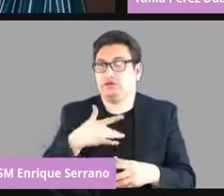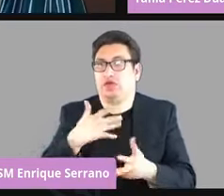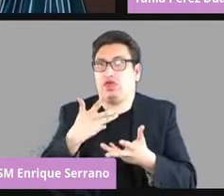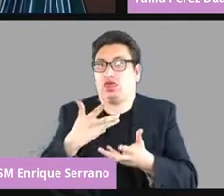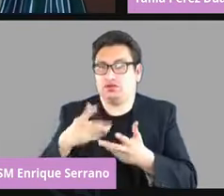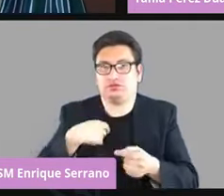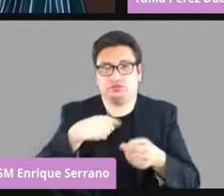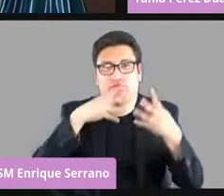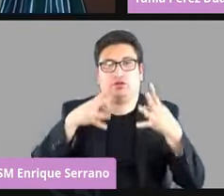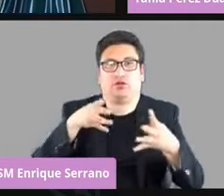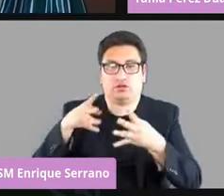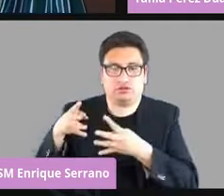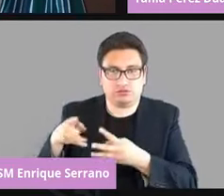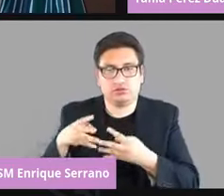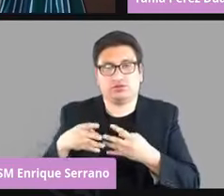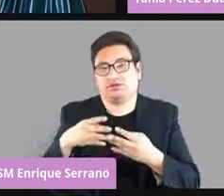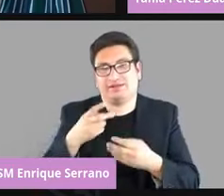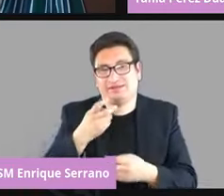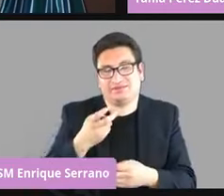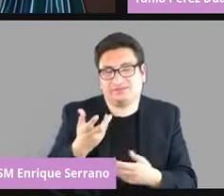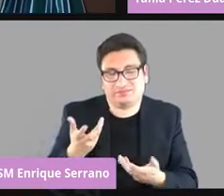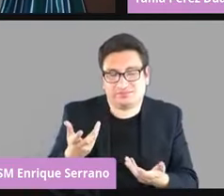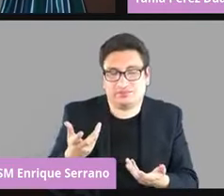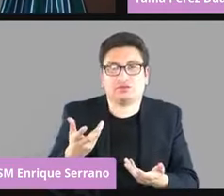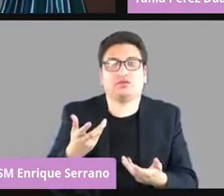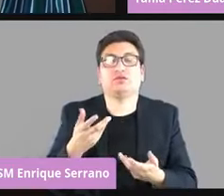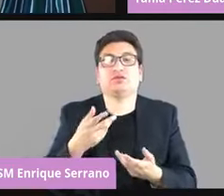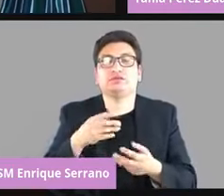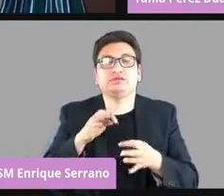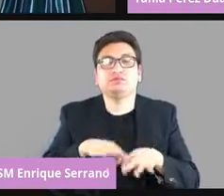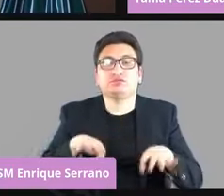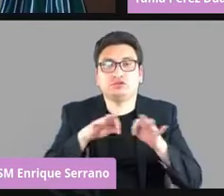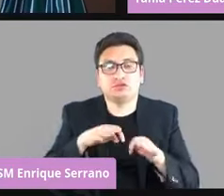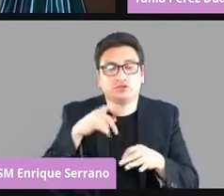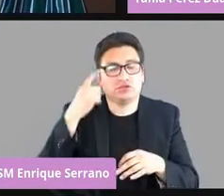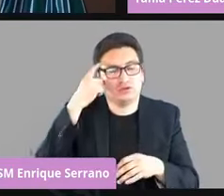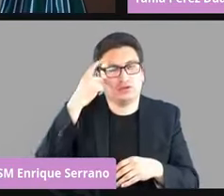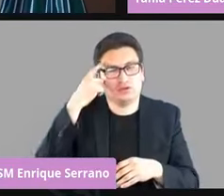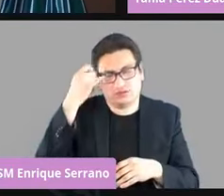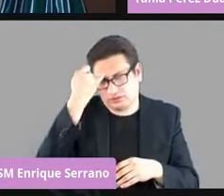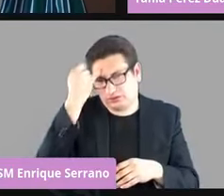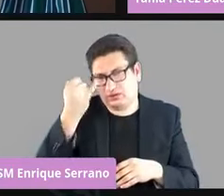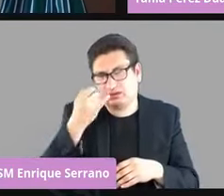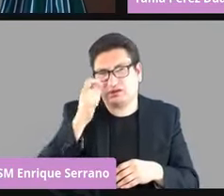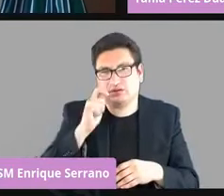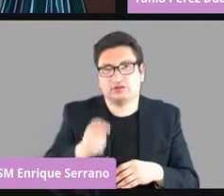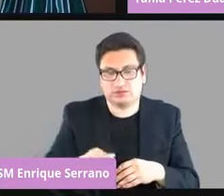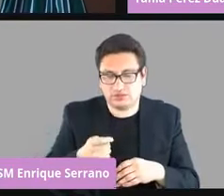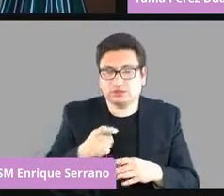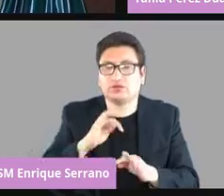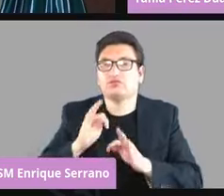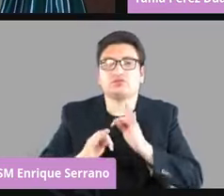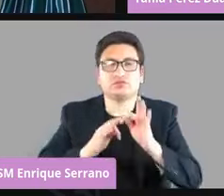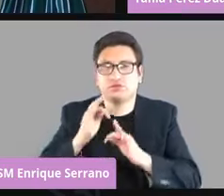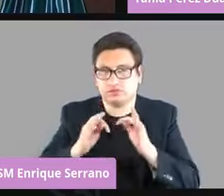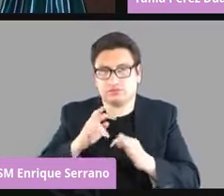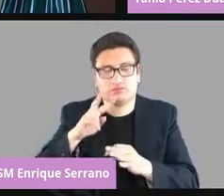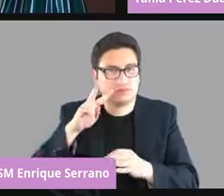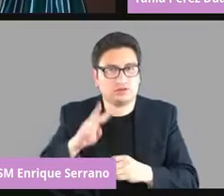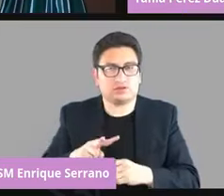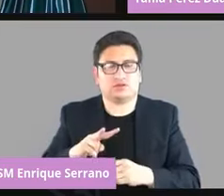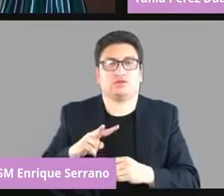o empiezo. Y tampoco se trata de eso. La idea es que tengan un tratamiento, obviamente es lo ideal, pero